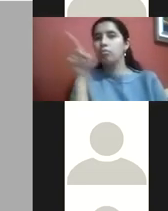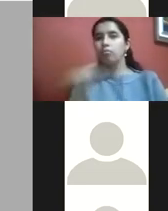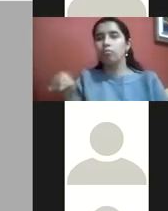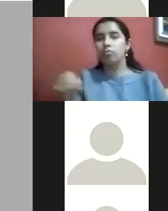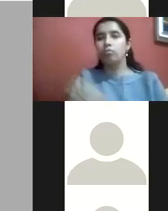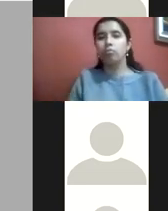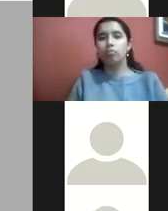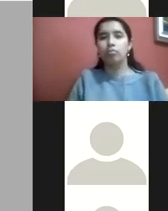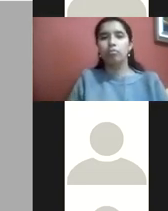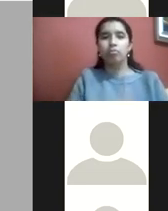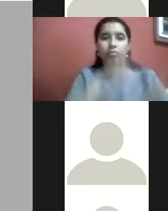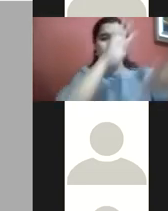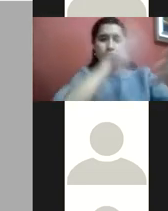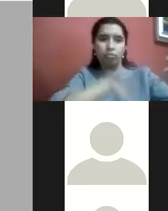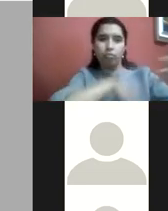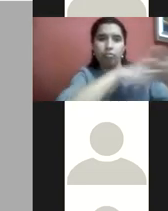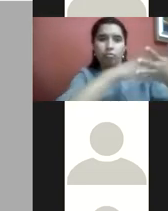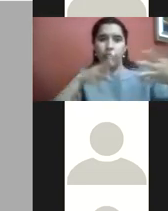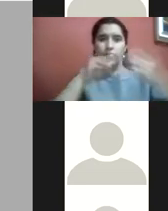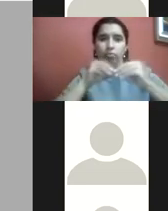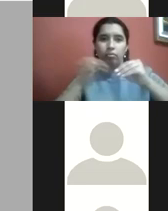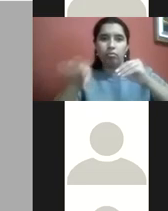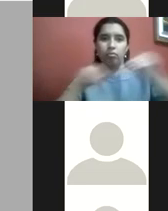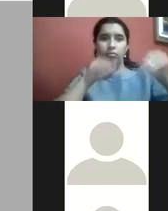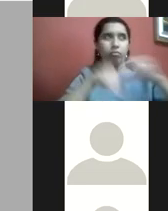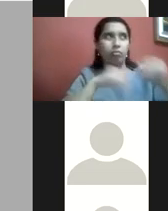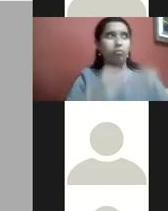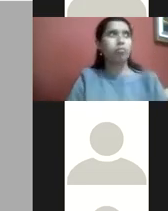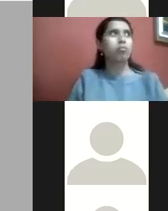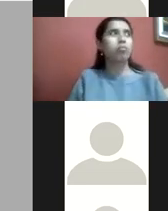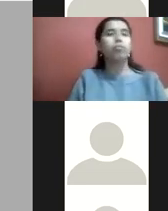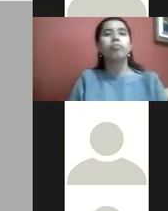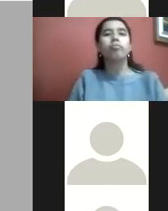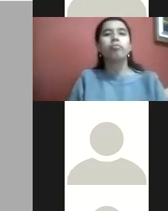la tabla de distribución normal para que lo veamos otra vez.